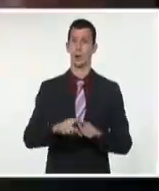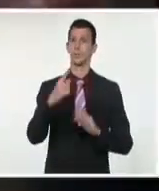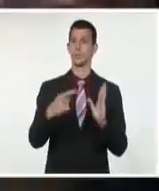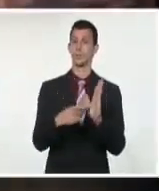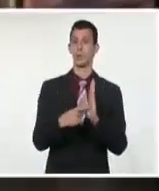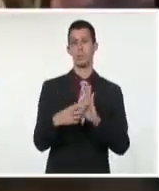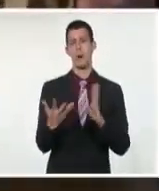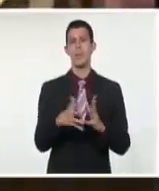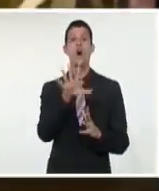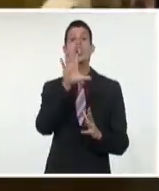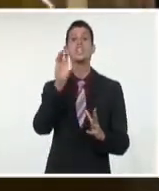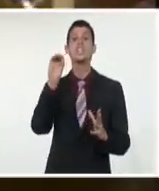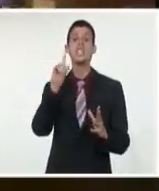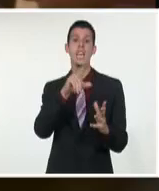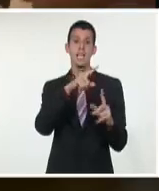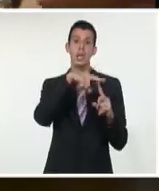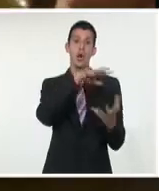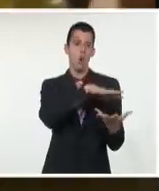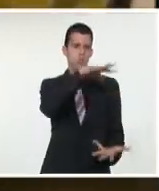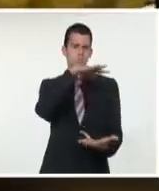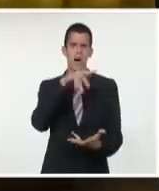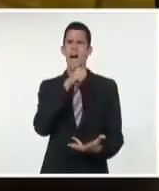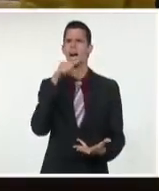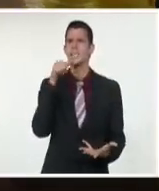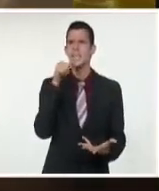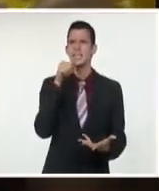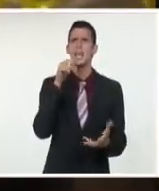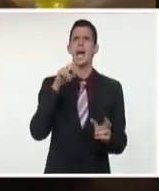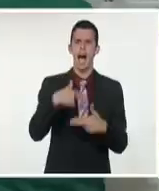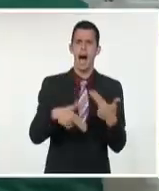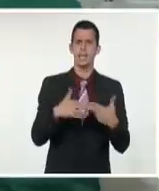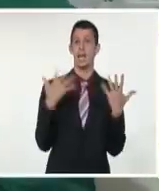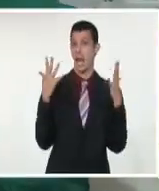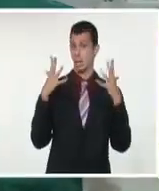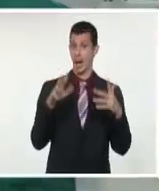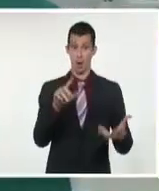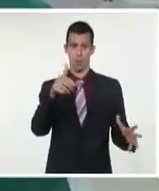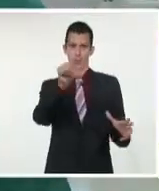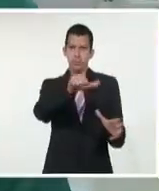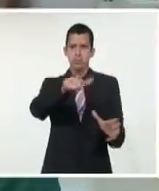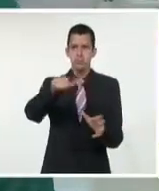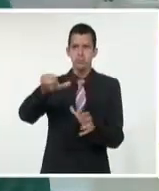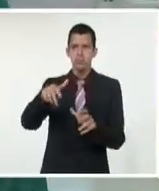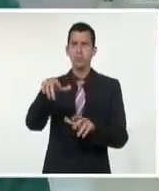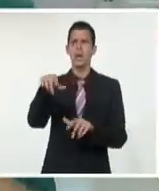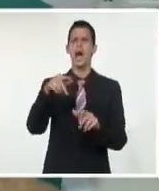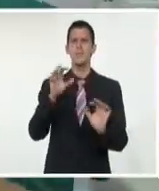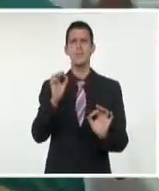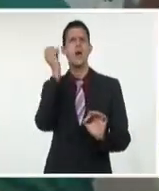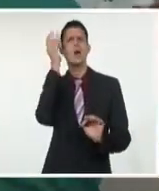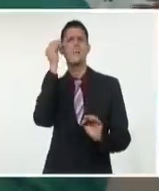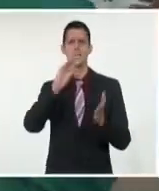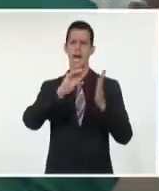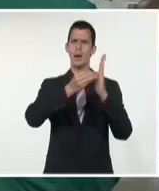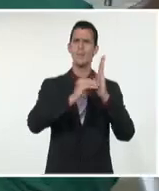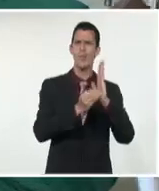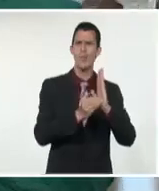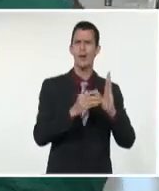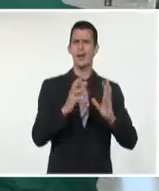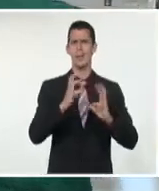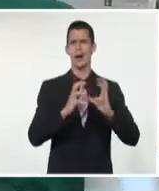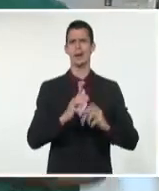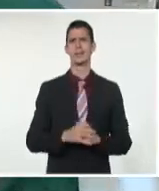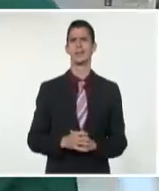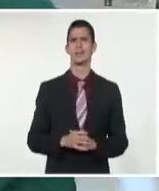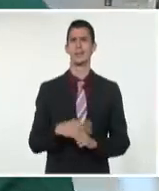500 toneladas de aceite con destino a la canasta familiar normada. Gracias a todo a esa máquina. Sí, gracias a esa máquina. ¿Y cómo le pusieron a la máquina? La